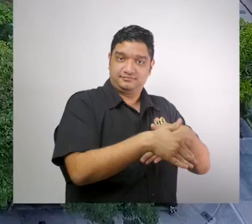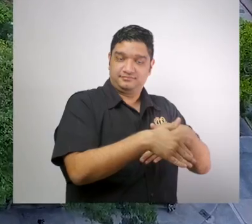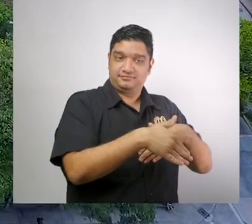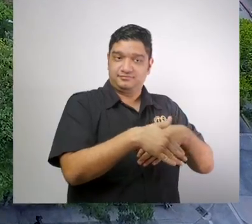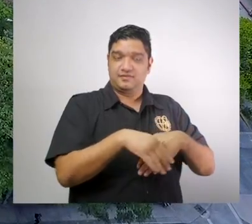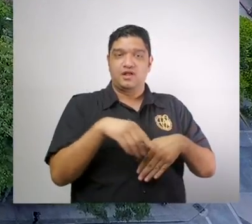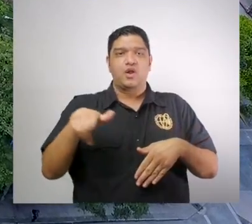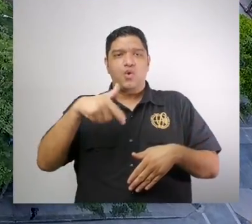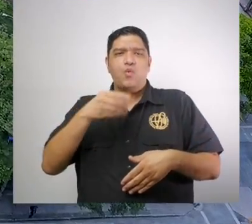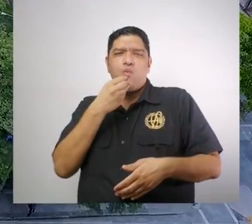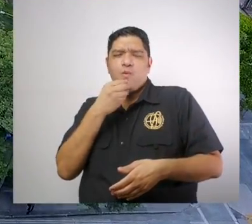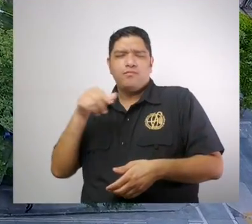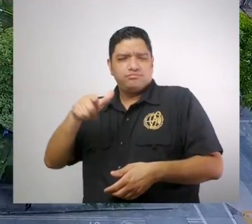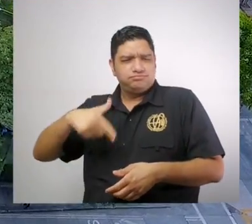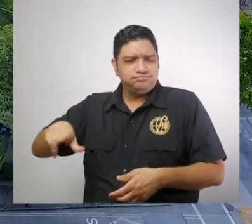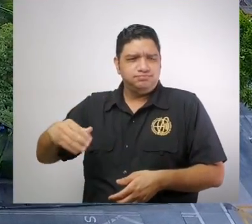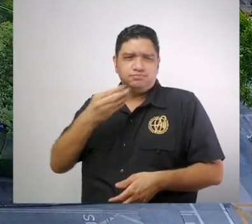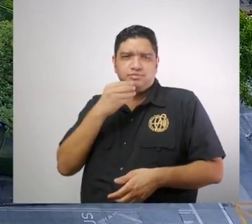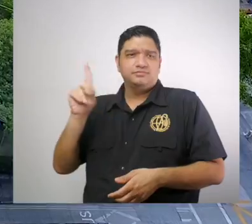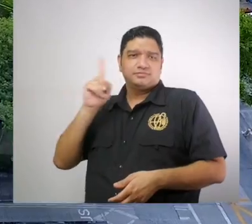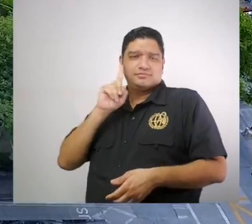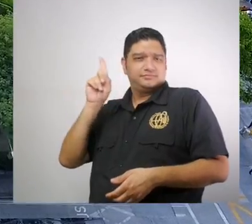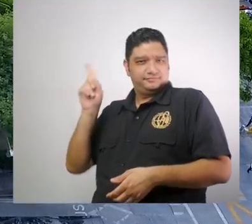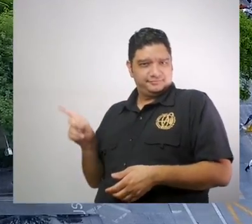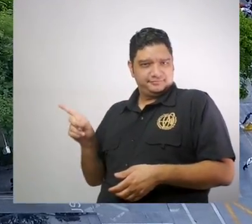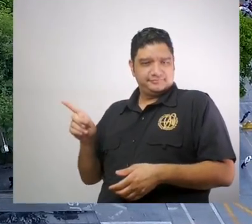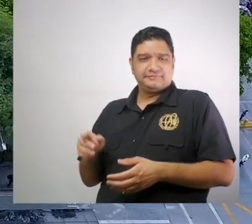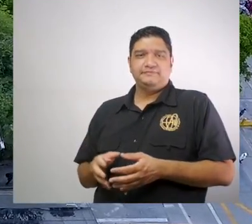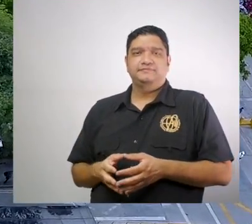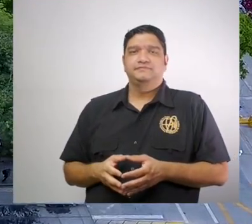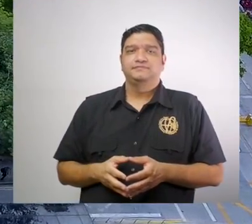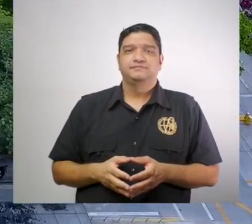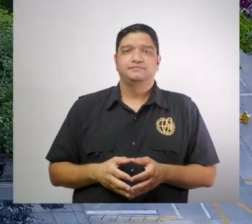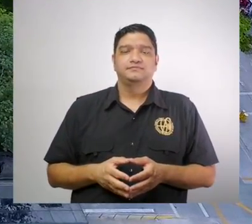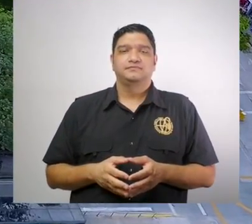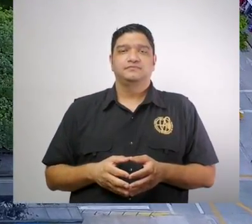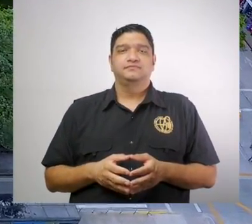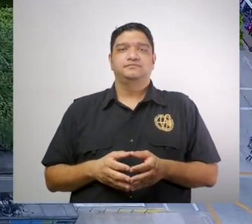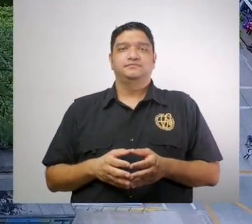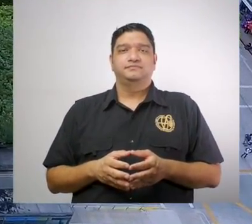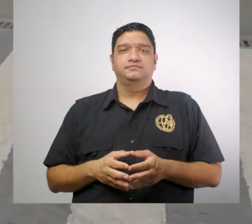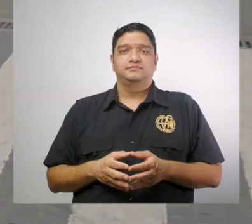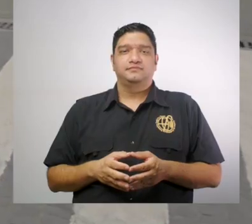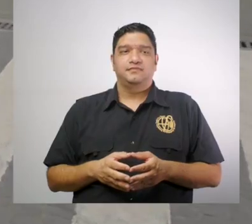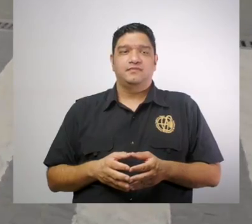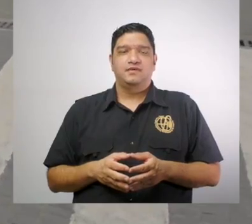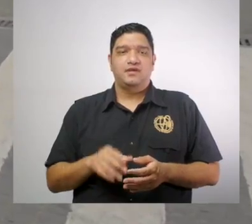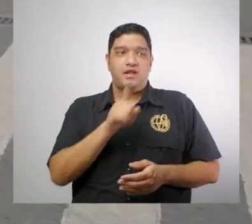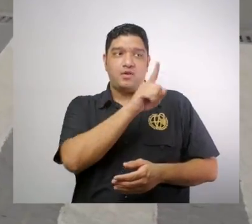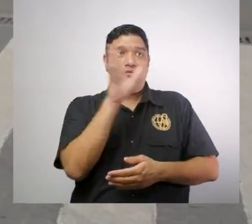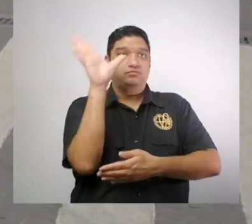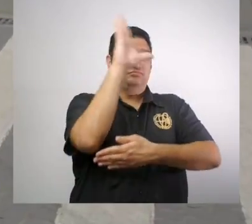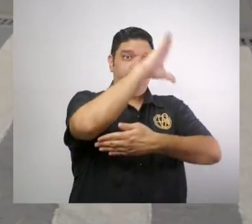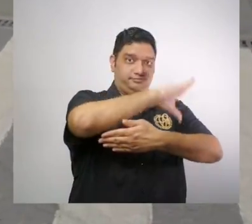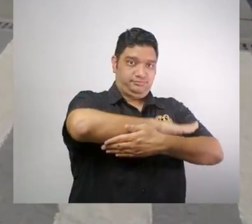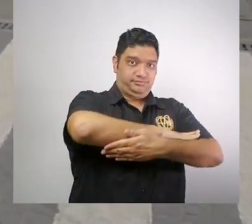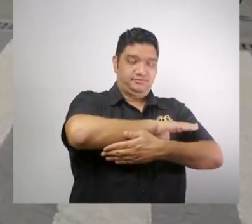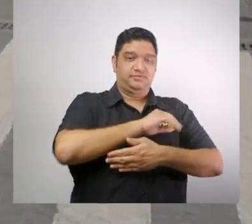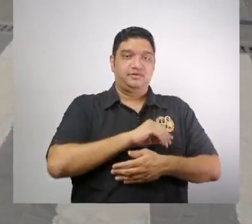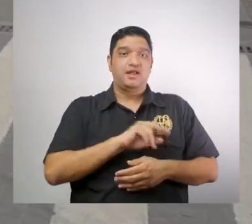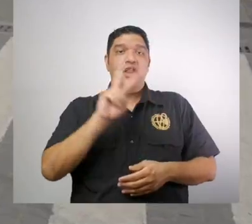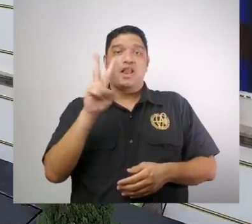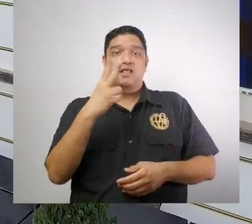Plaza Vieja, hoy Parque Cristóbal Colón, y hacia el poniente, a la